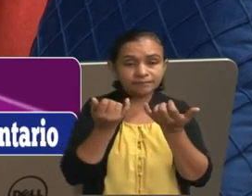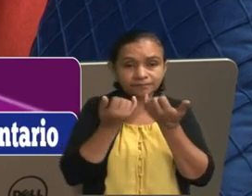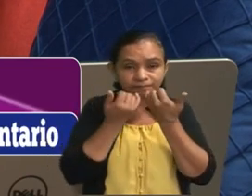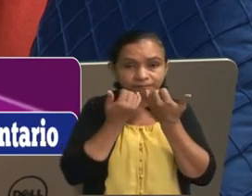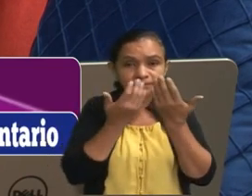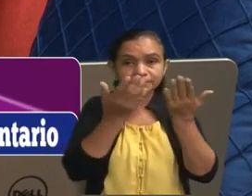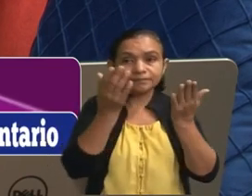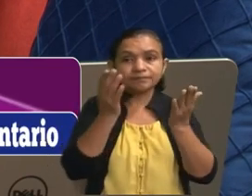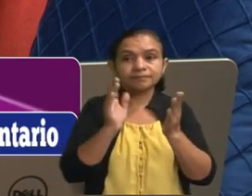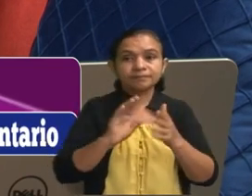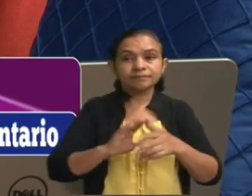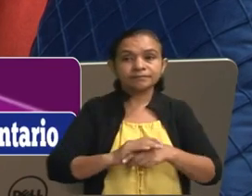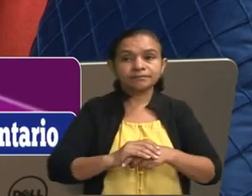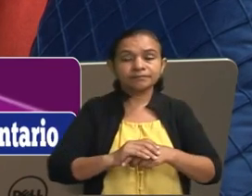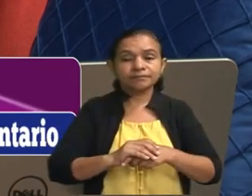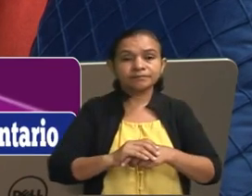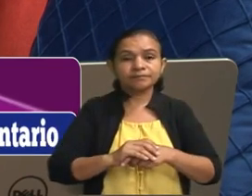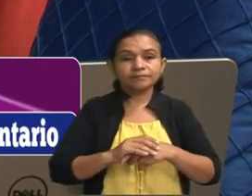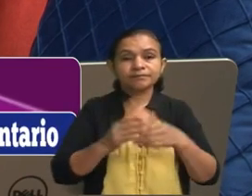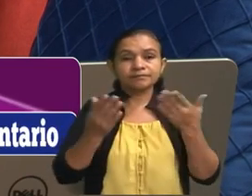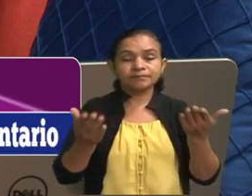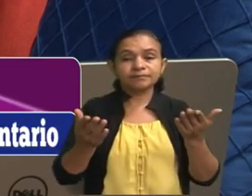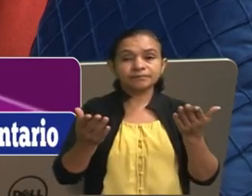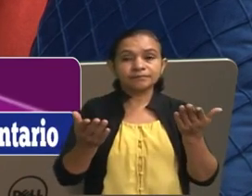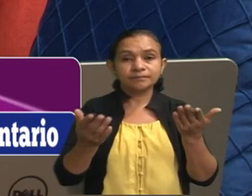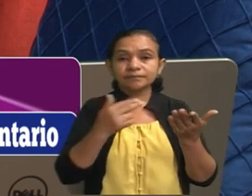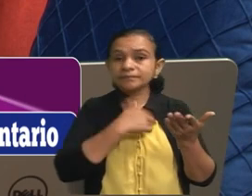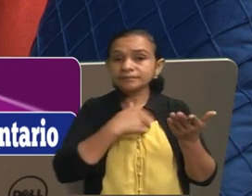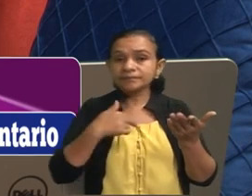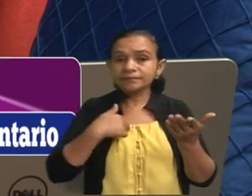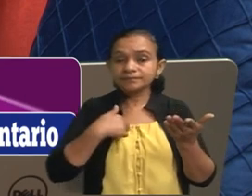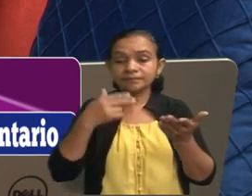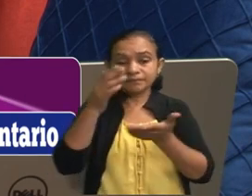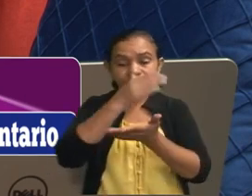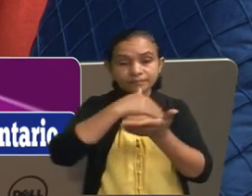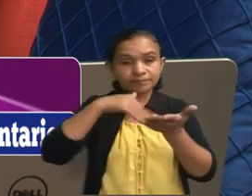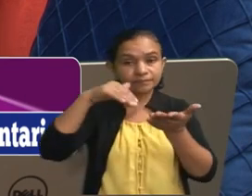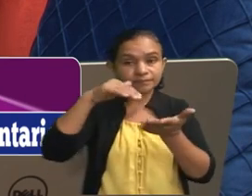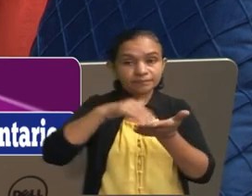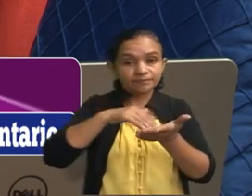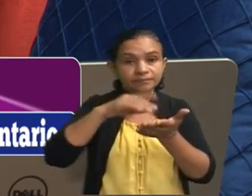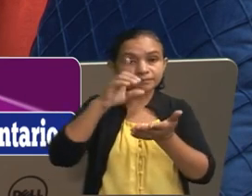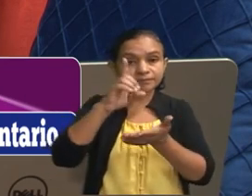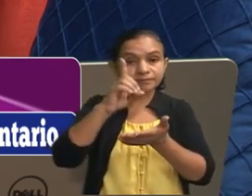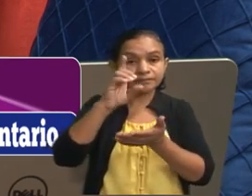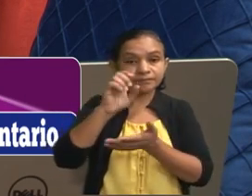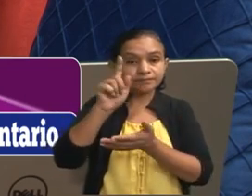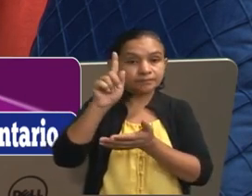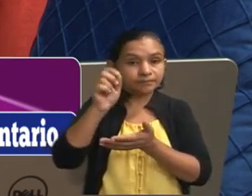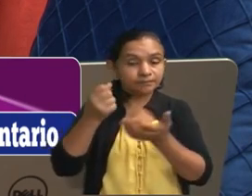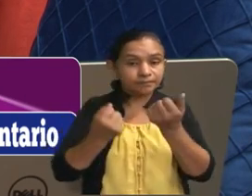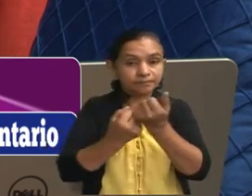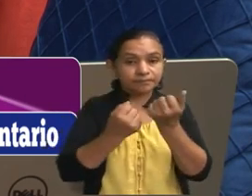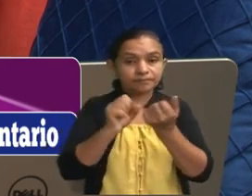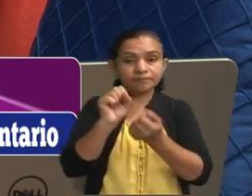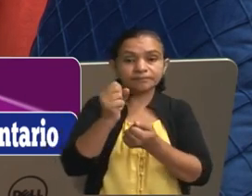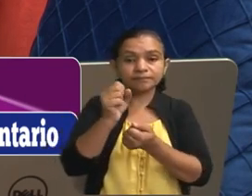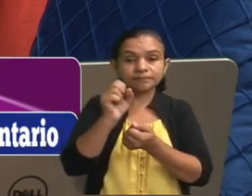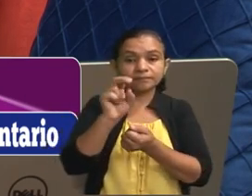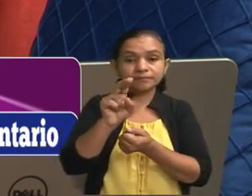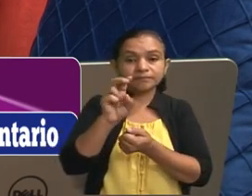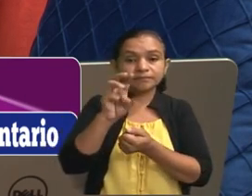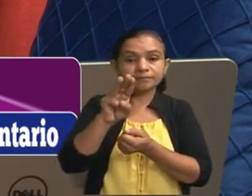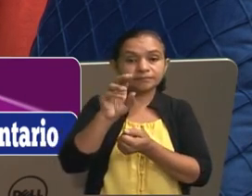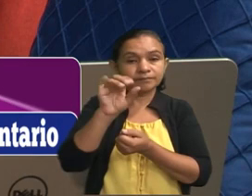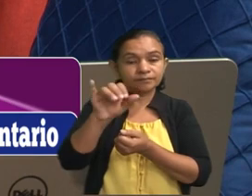técnicas sobre el Centro de Alerta o Asesoramiento de Tsunami para América